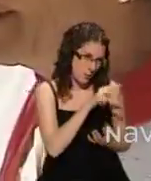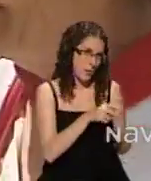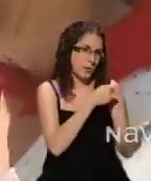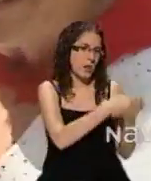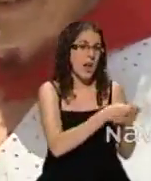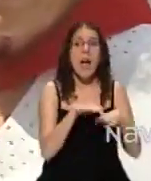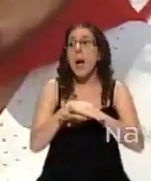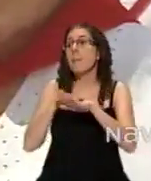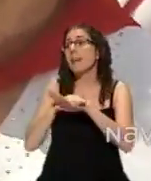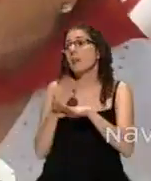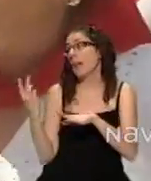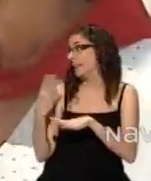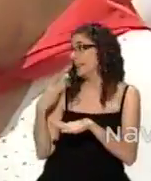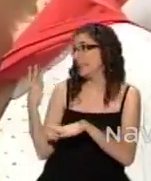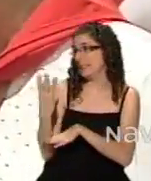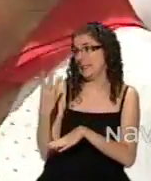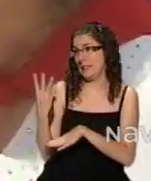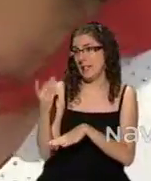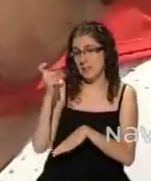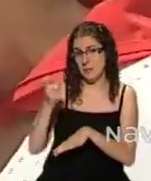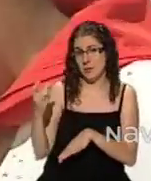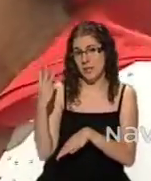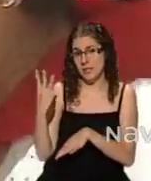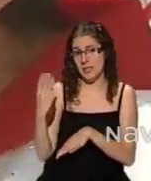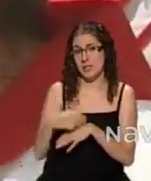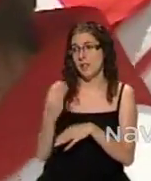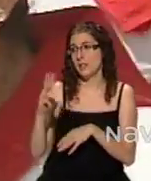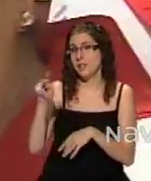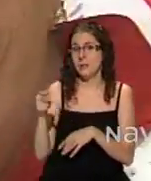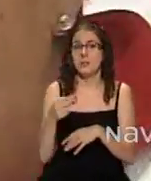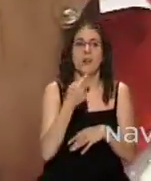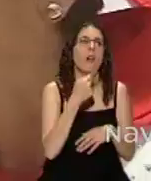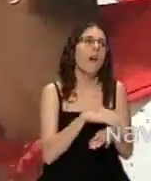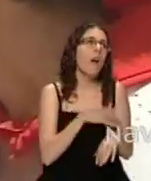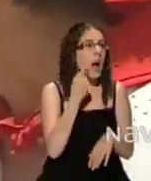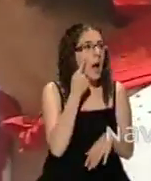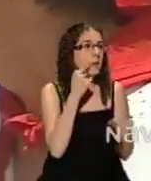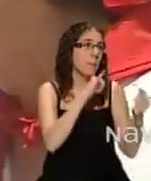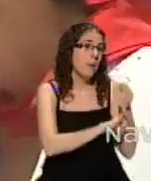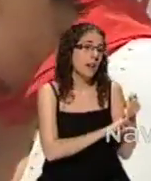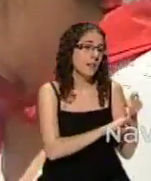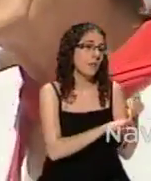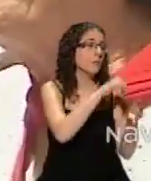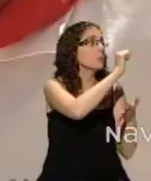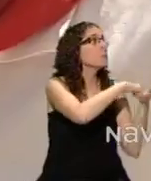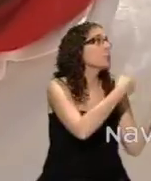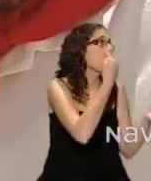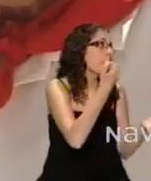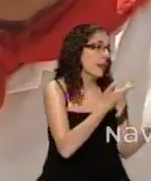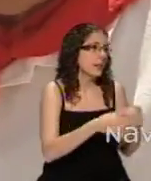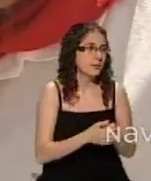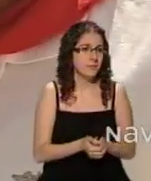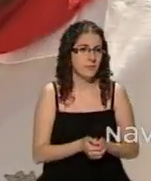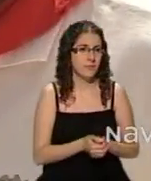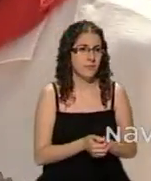somos tres. Son 3 euros. Sí, me lo tengo que pensar. Tengo que pedirle permiso al marido. A ver, ¿el marido qué dice? Ya no vas a marchar sin comer, ¿eh? Me han dicho que